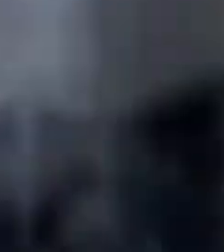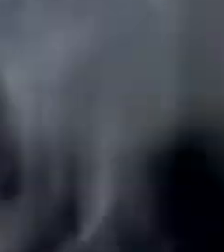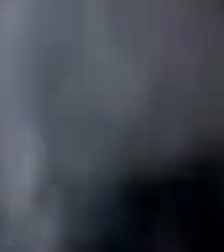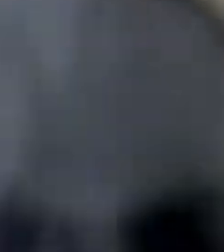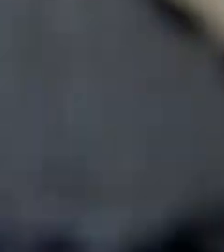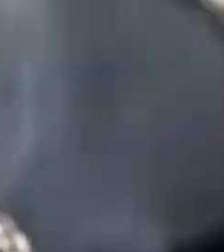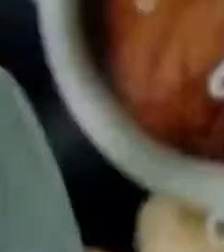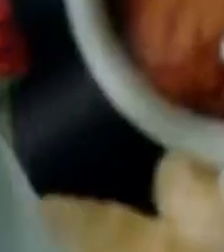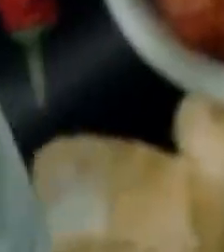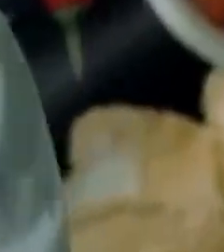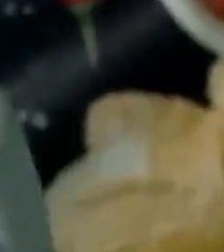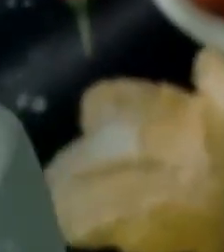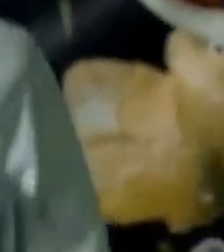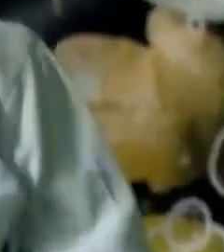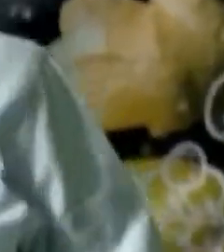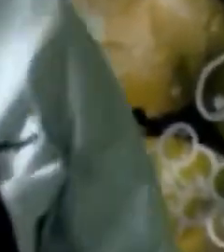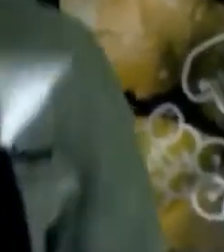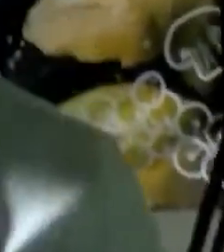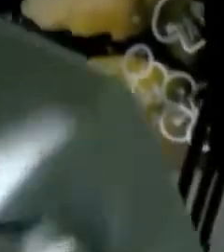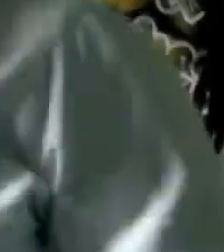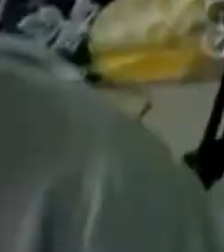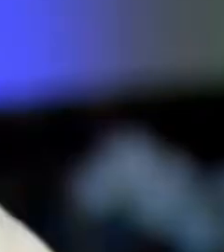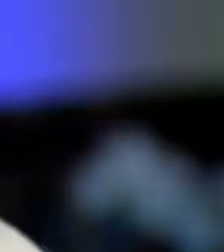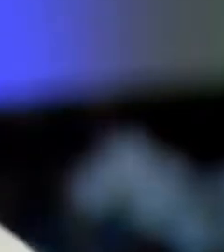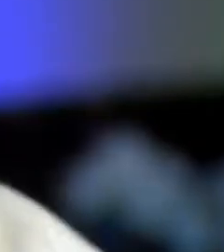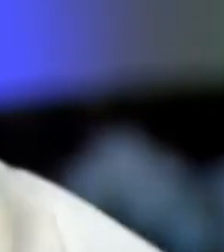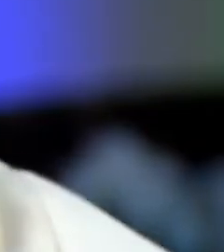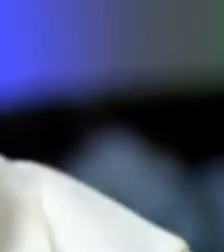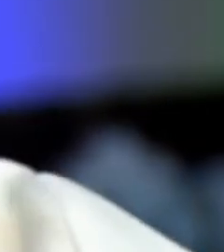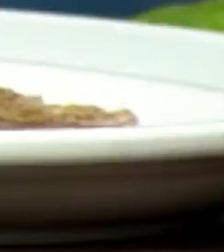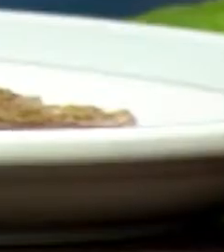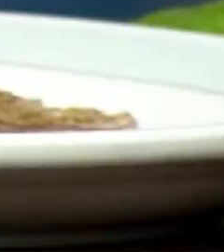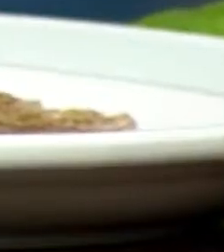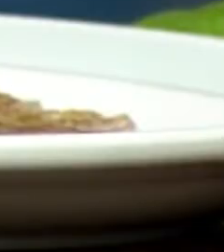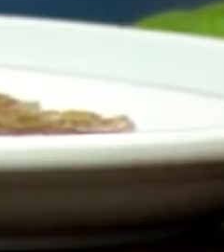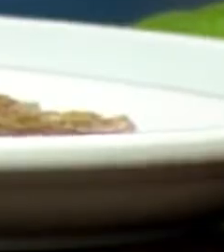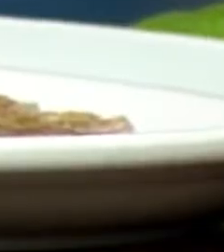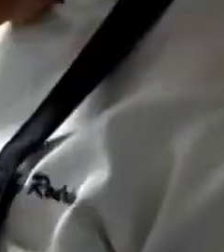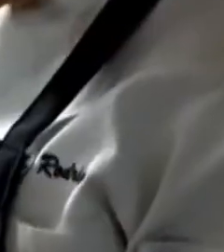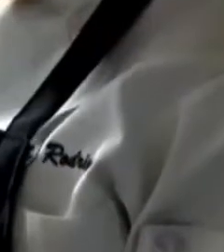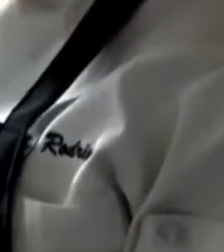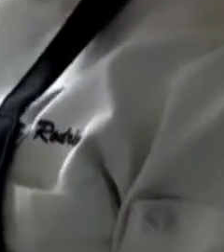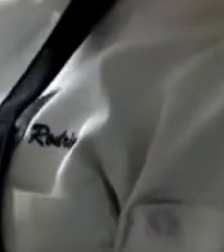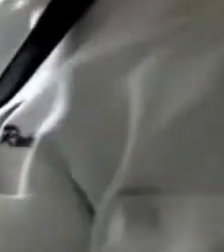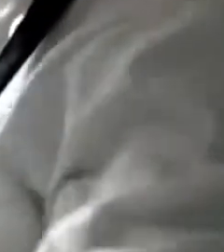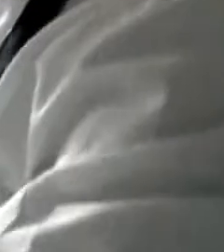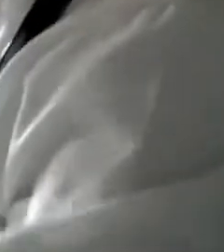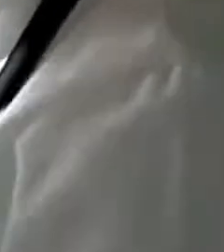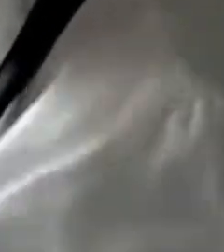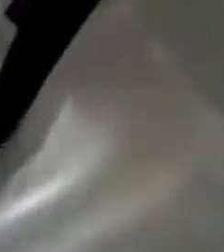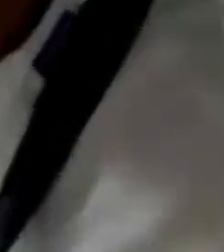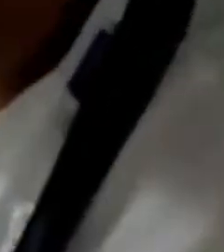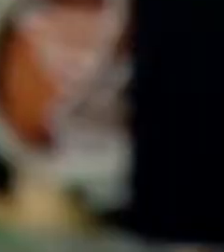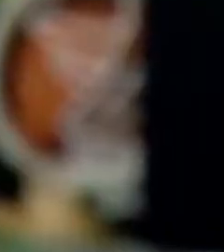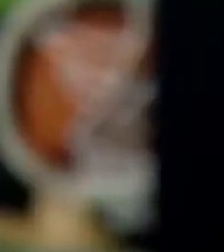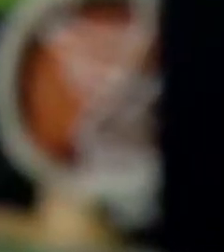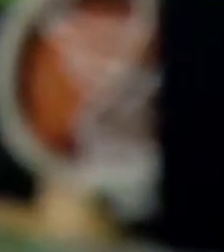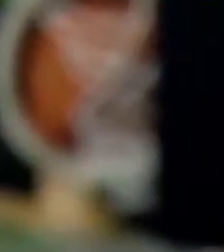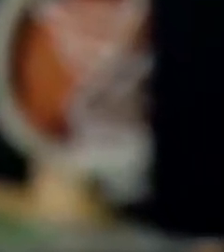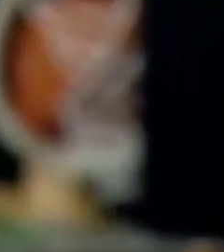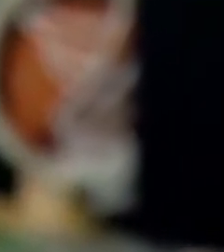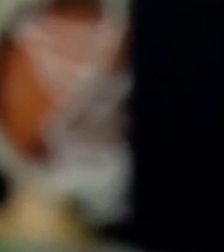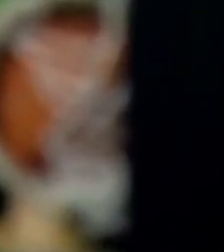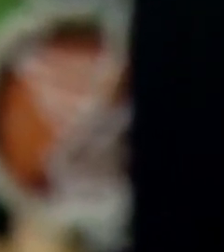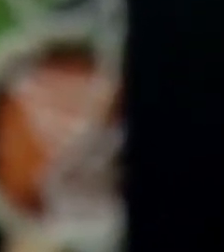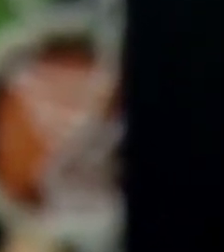culinaria que nos ha hecho conocer un poco más nuestra gastronomía costarricense. Pero solo dos de ellos fueron los